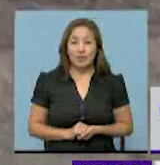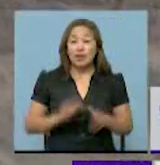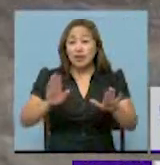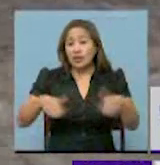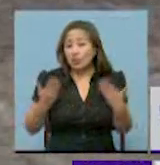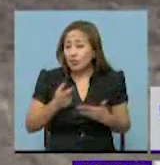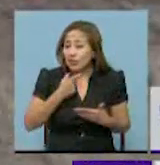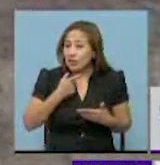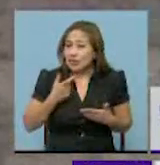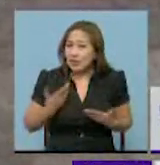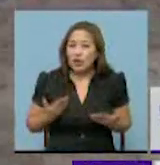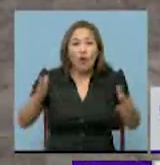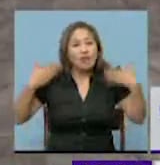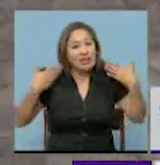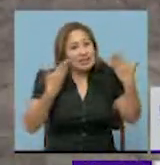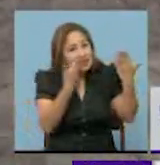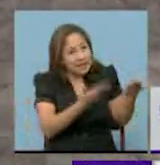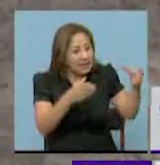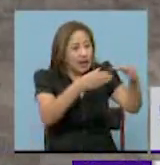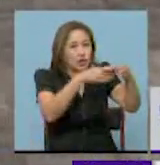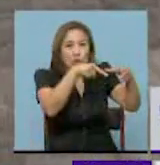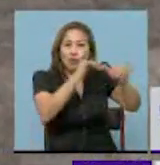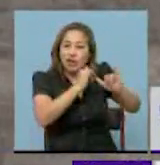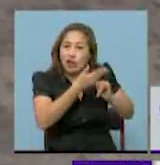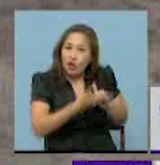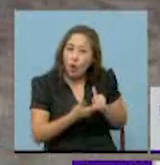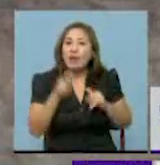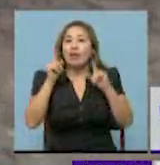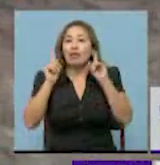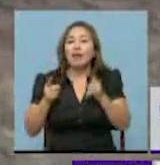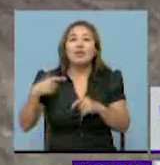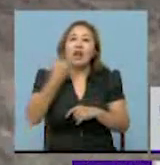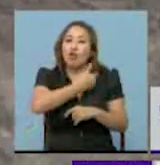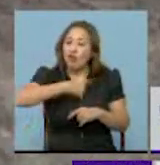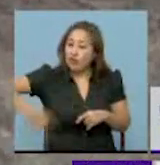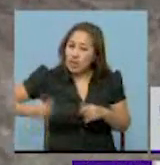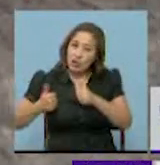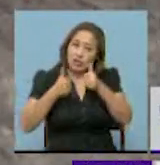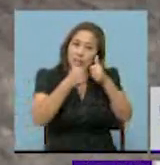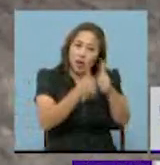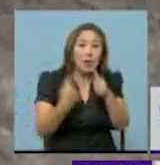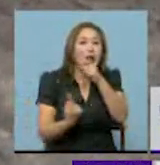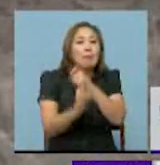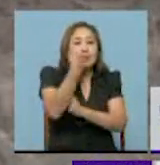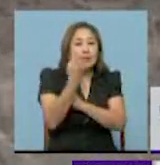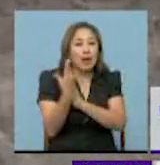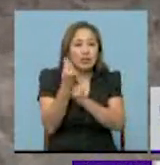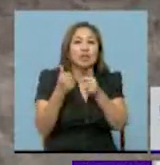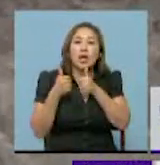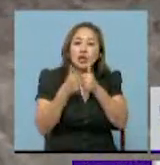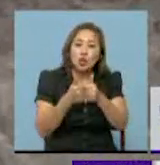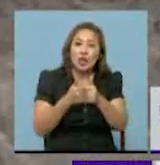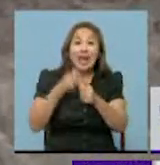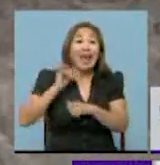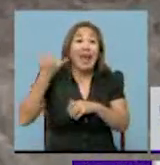Entonces quiero felicitarte, Ezequiel, a vos y a los jóvenes, al gobernador por haberte apoyado desde el primer día, a Samsung